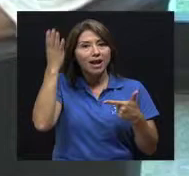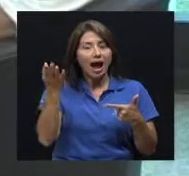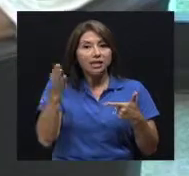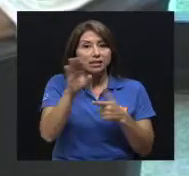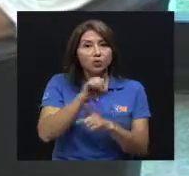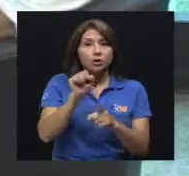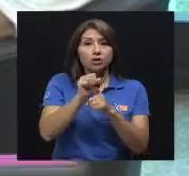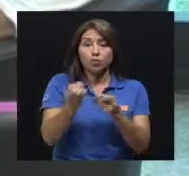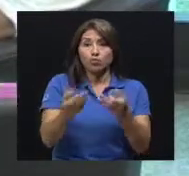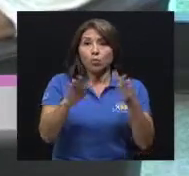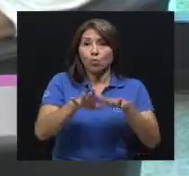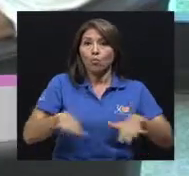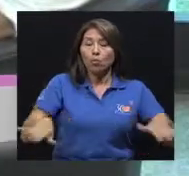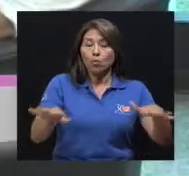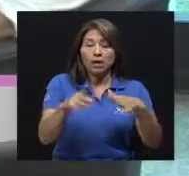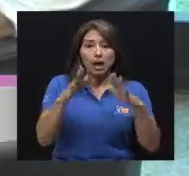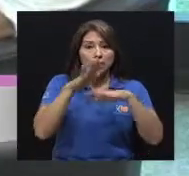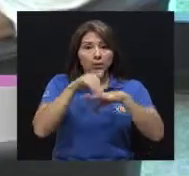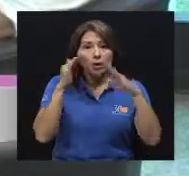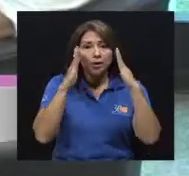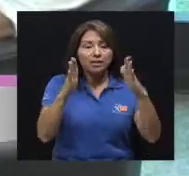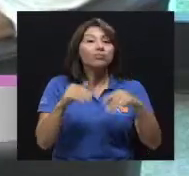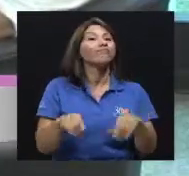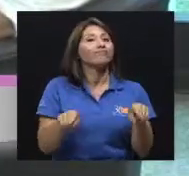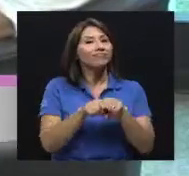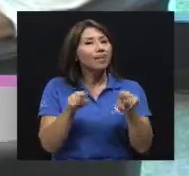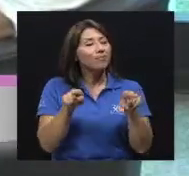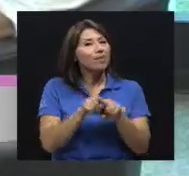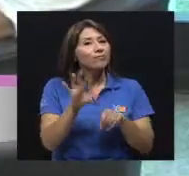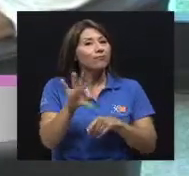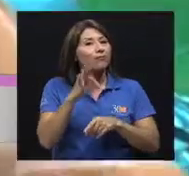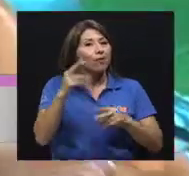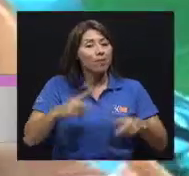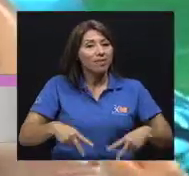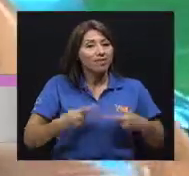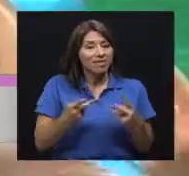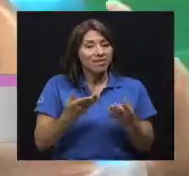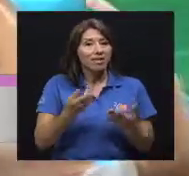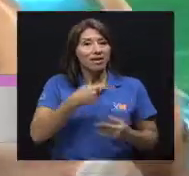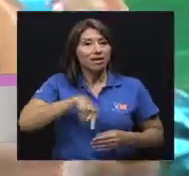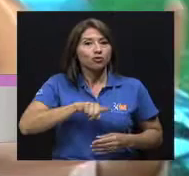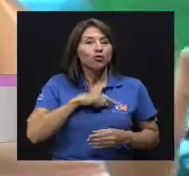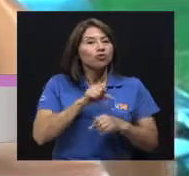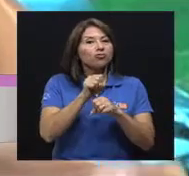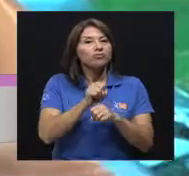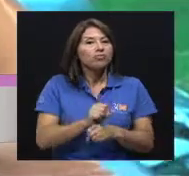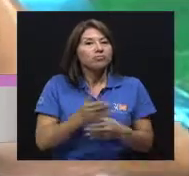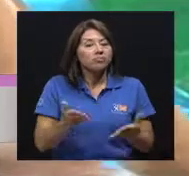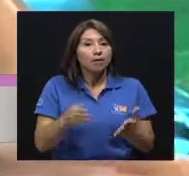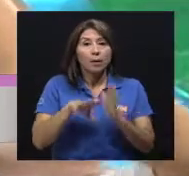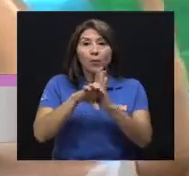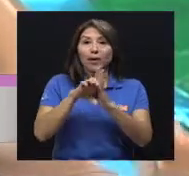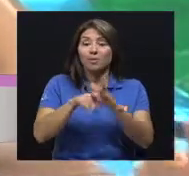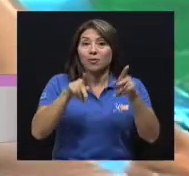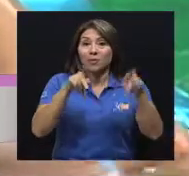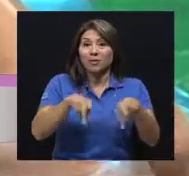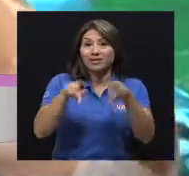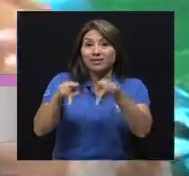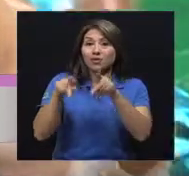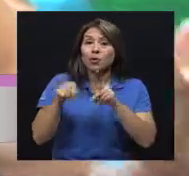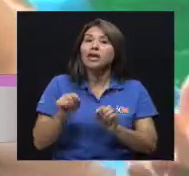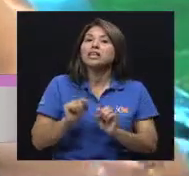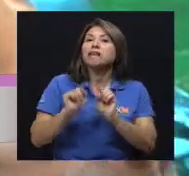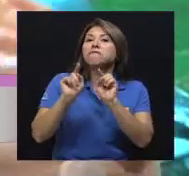Claro, y es que aunado a eso también, Pablo, los estilos de vida que tenemos, ¿verdad? Ahora hasta se ha visto personas que para ir a consumir